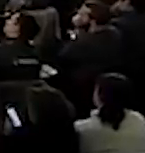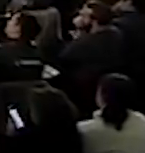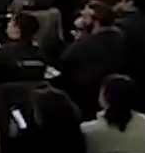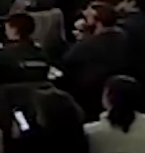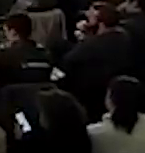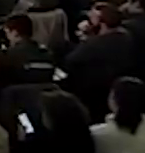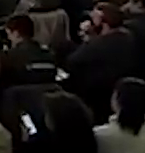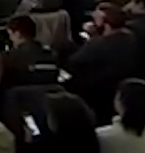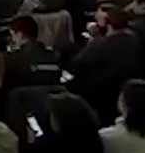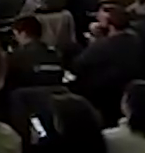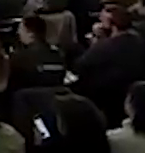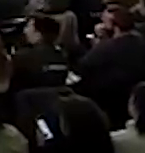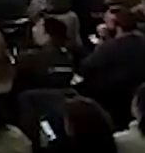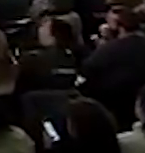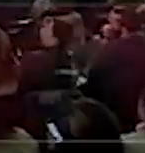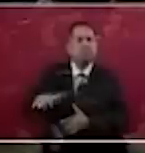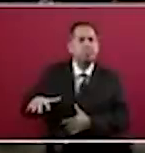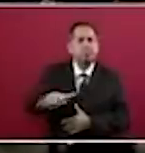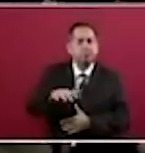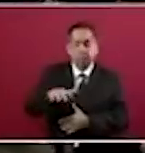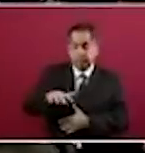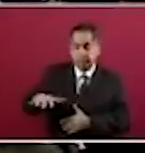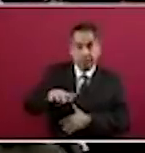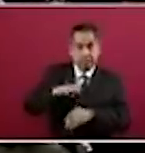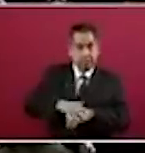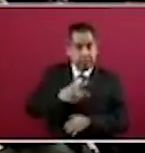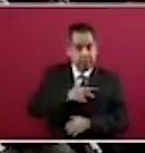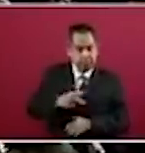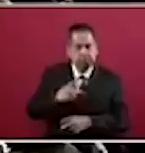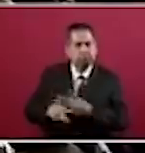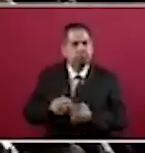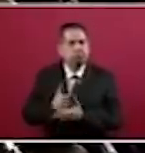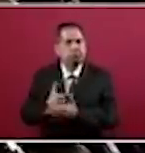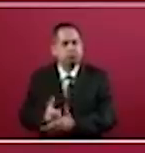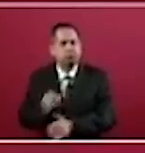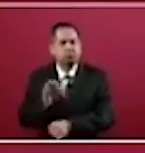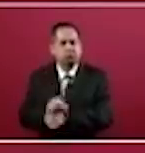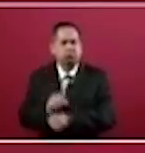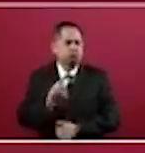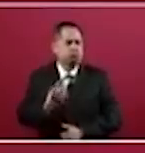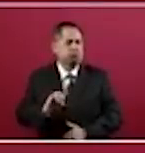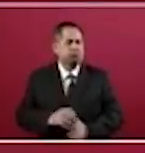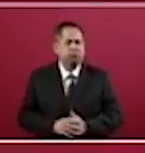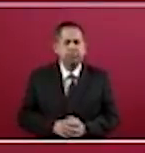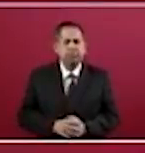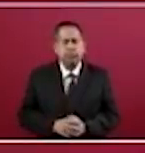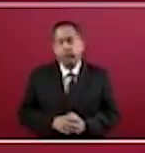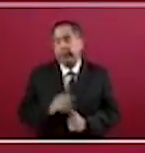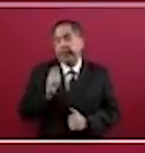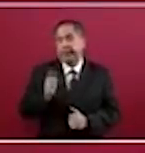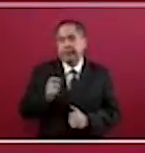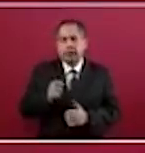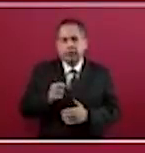todo a los más pobres del país, que dicho sea de paso,